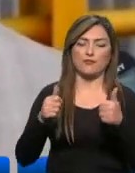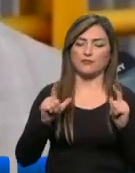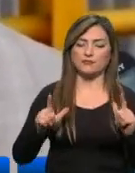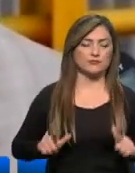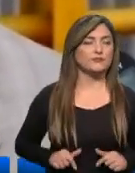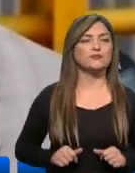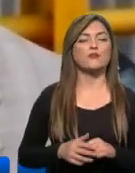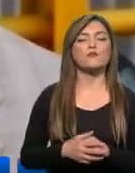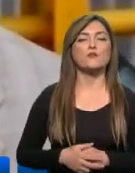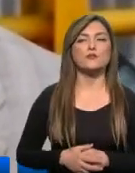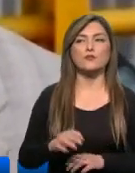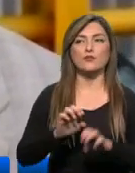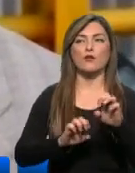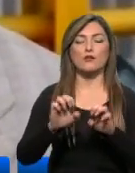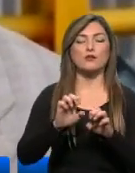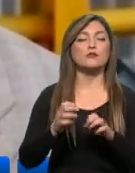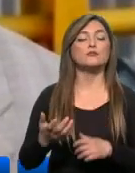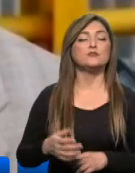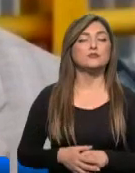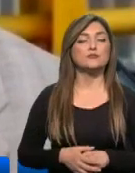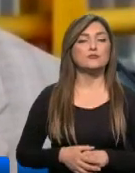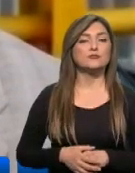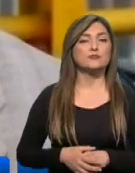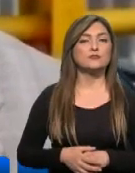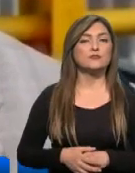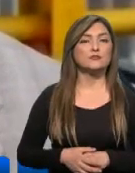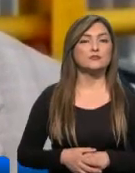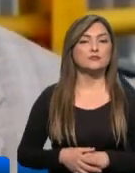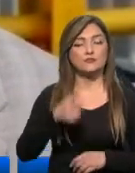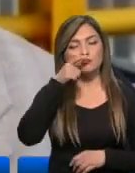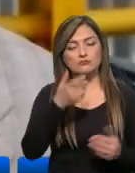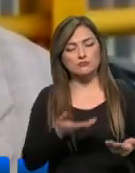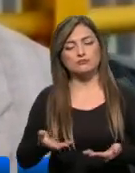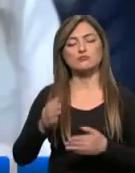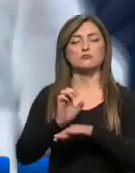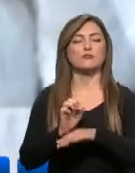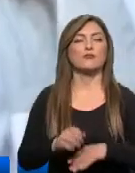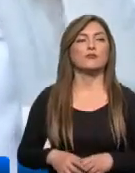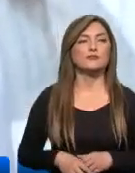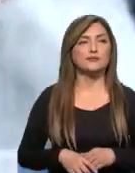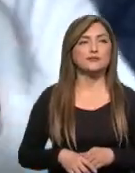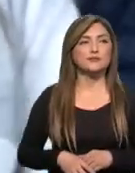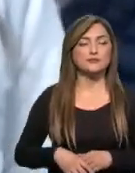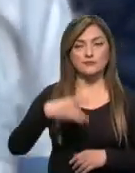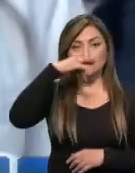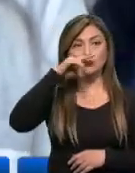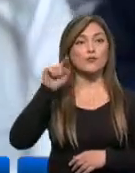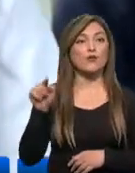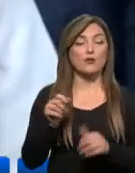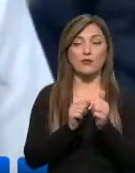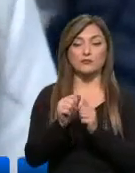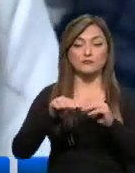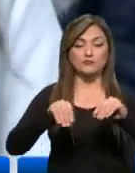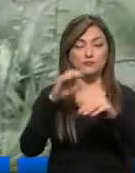salud y esas valoraciones las tendrán que hacer ya cuando sea recibido por la Fiscalía en el Ecuador. El menor habría pasado a